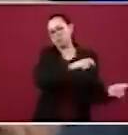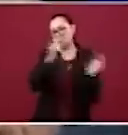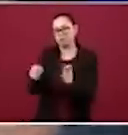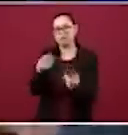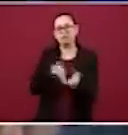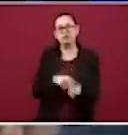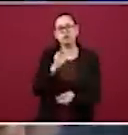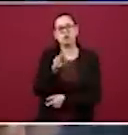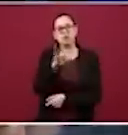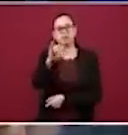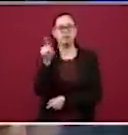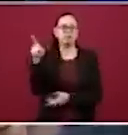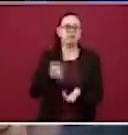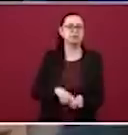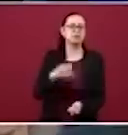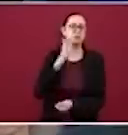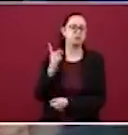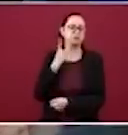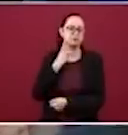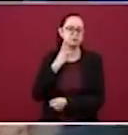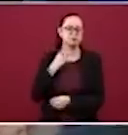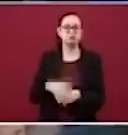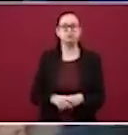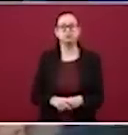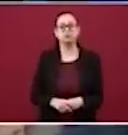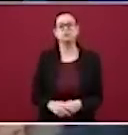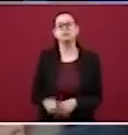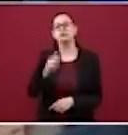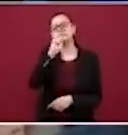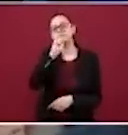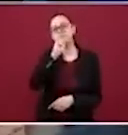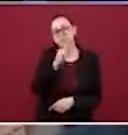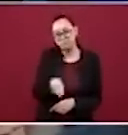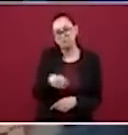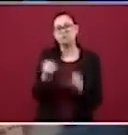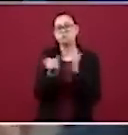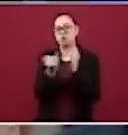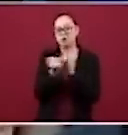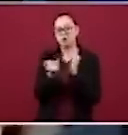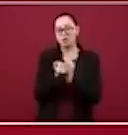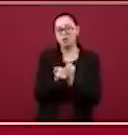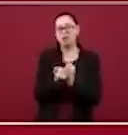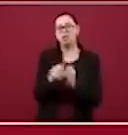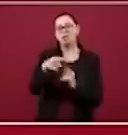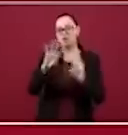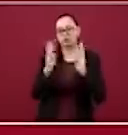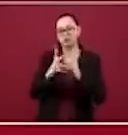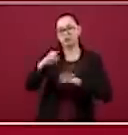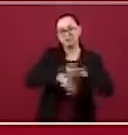del PRI en la Cámara de Diputados. Y también el propio presidente del Consejo Coordinador Empresarial,